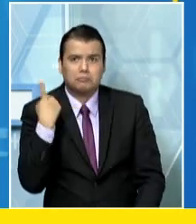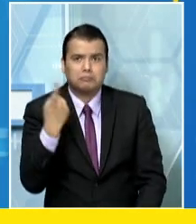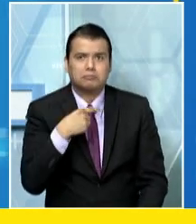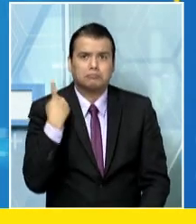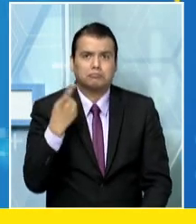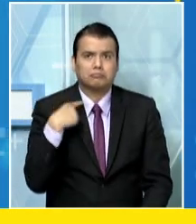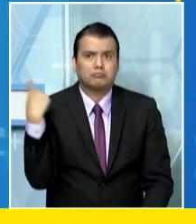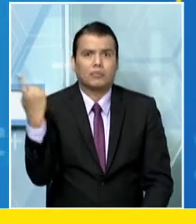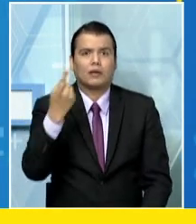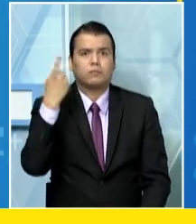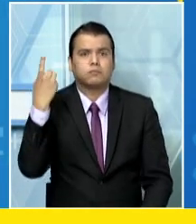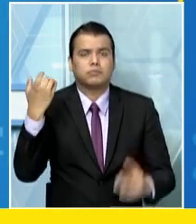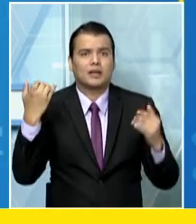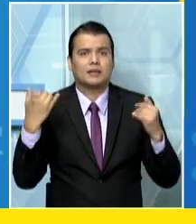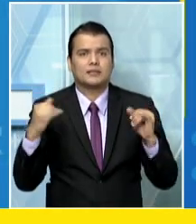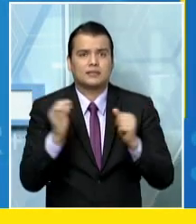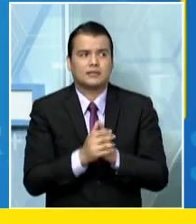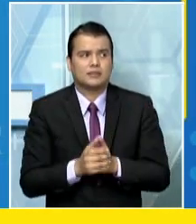ninguna respuesta.